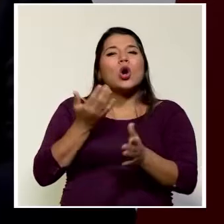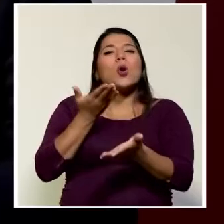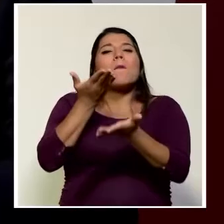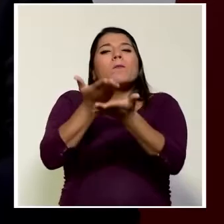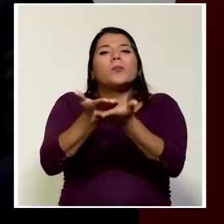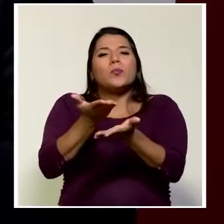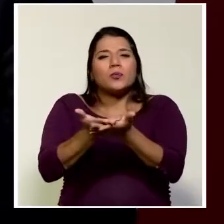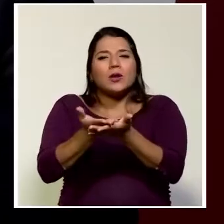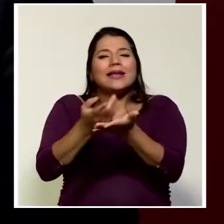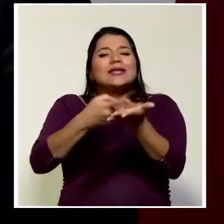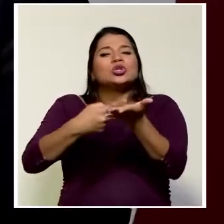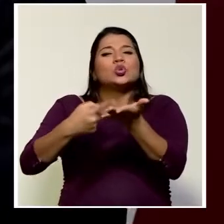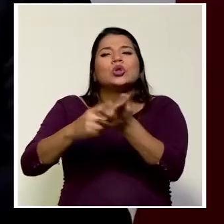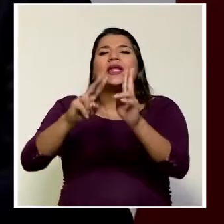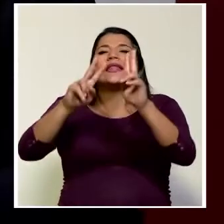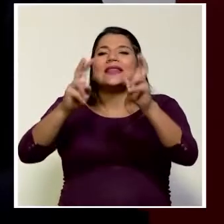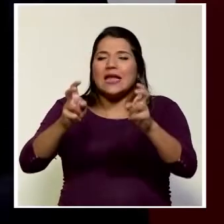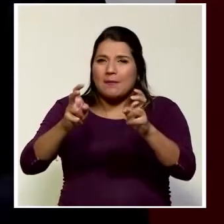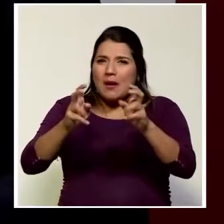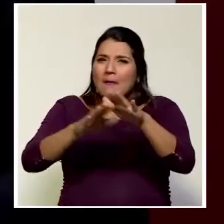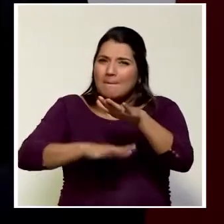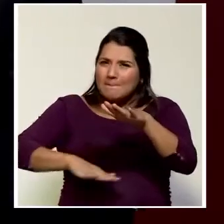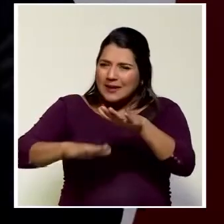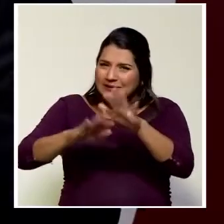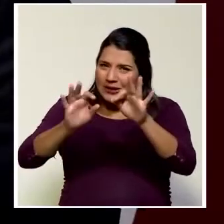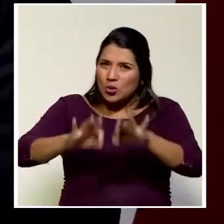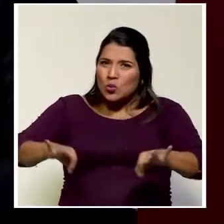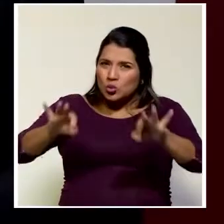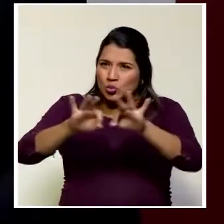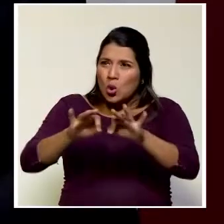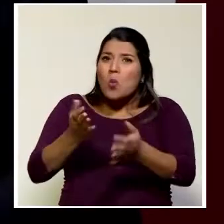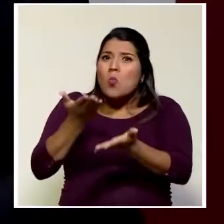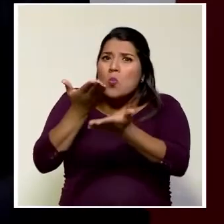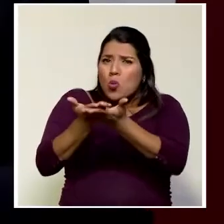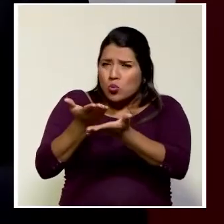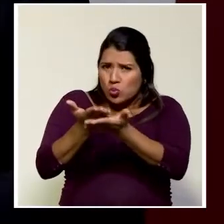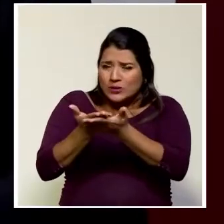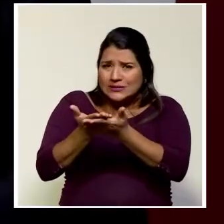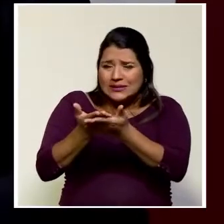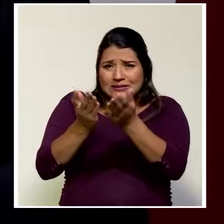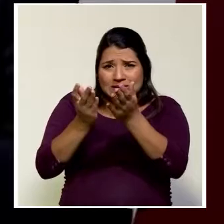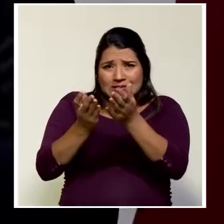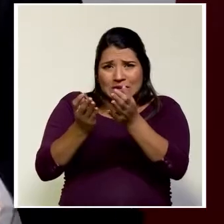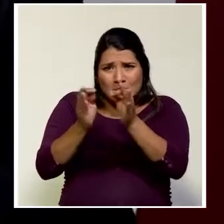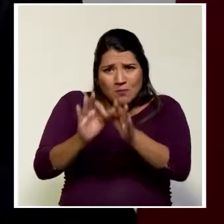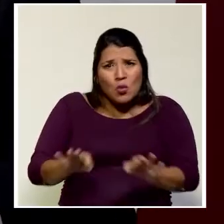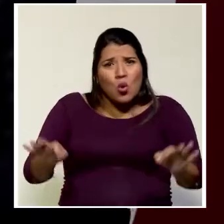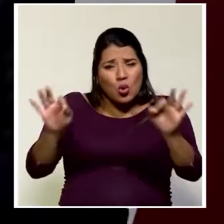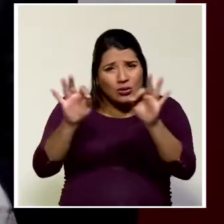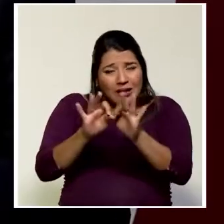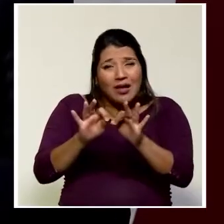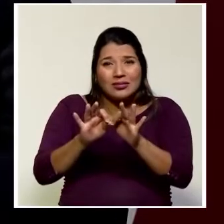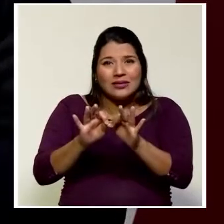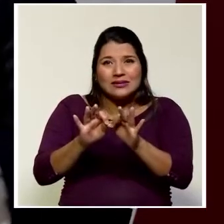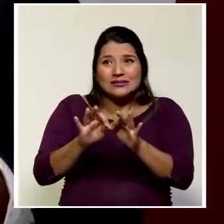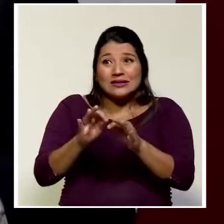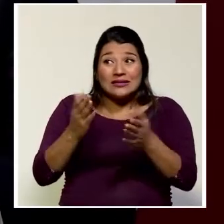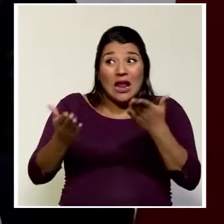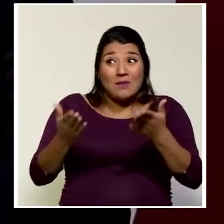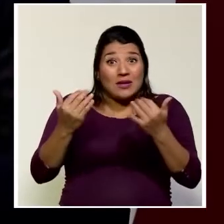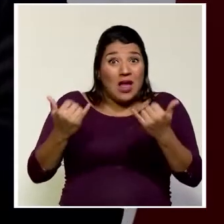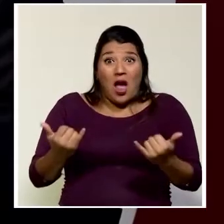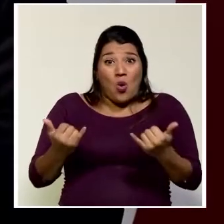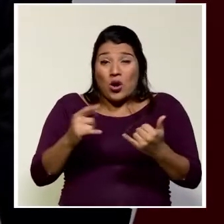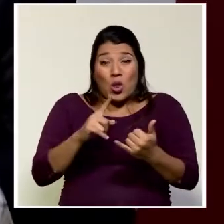temas medulares, soluciones medulares, propuestas medulares que no están sobre la mesa en